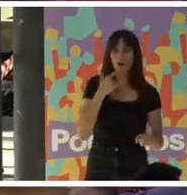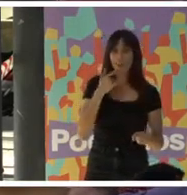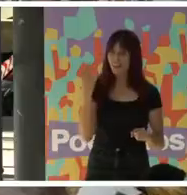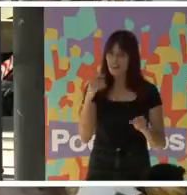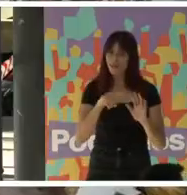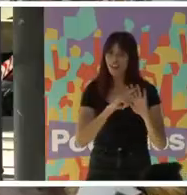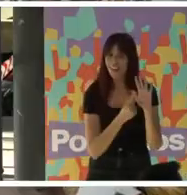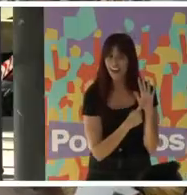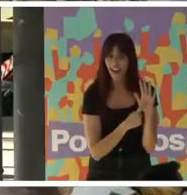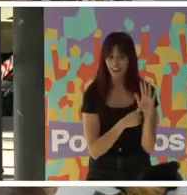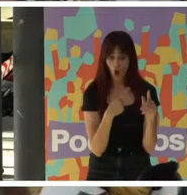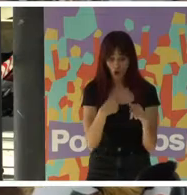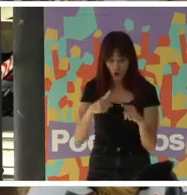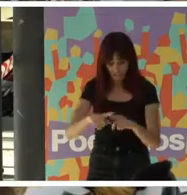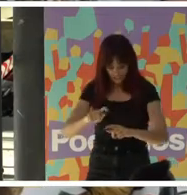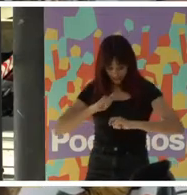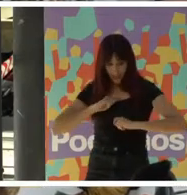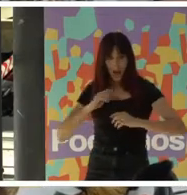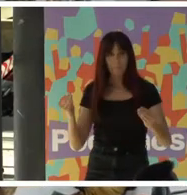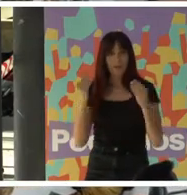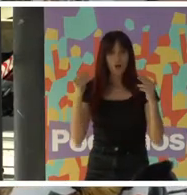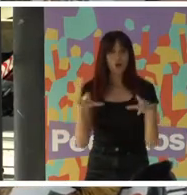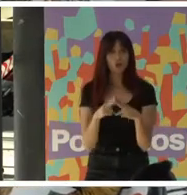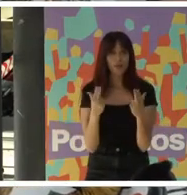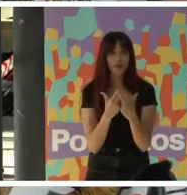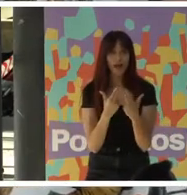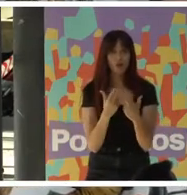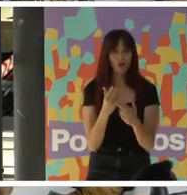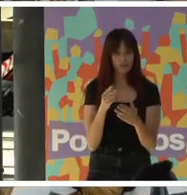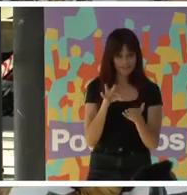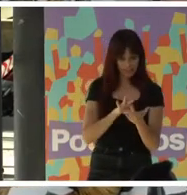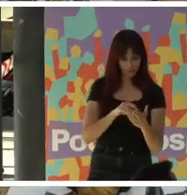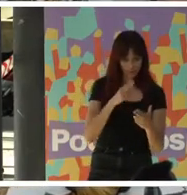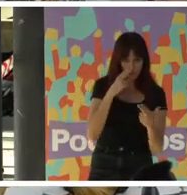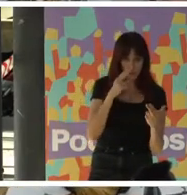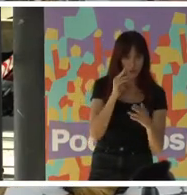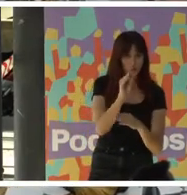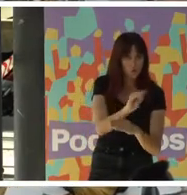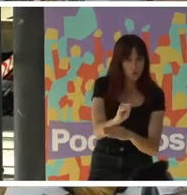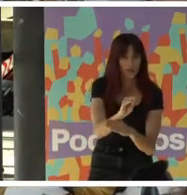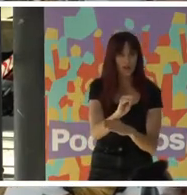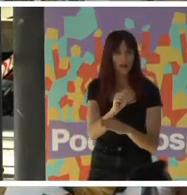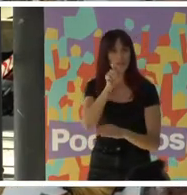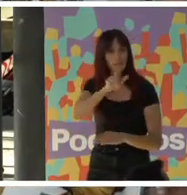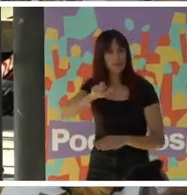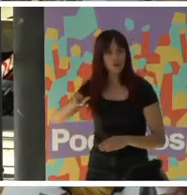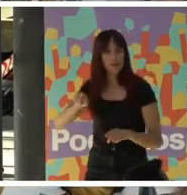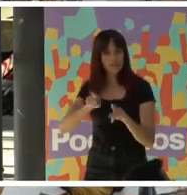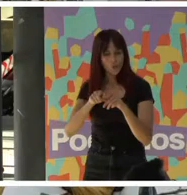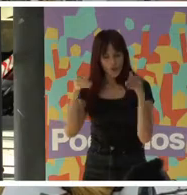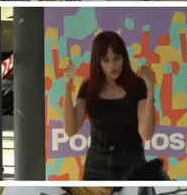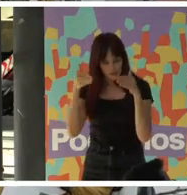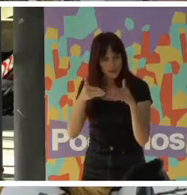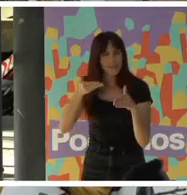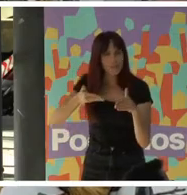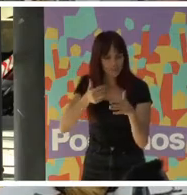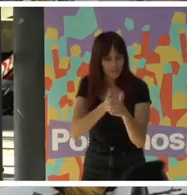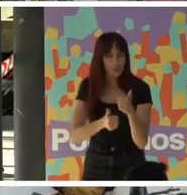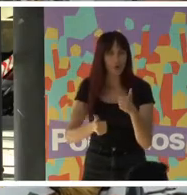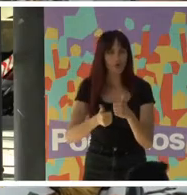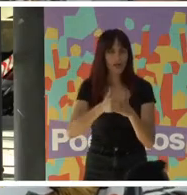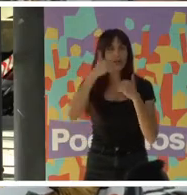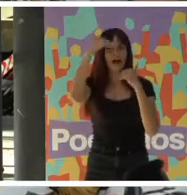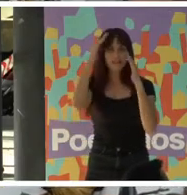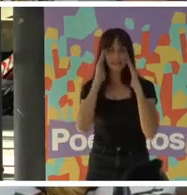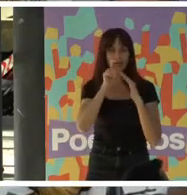legal. Lo que nos hace mejores como sociedad, cuidar los servicios públicos, poner a las personas en el centro, atender a